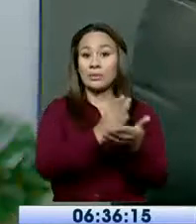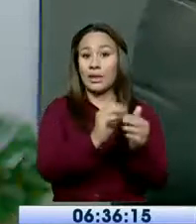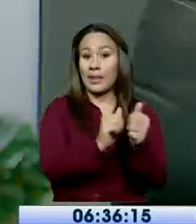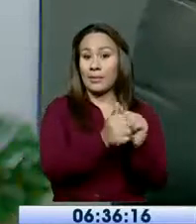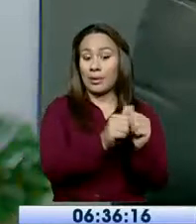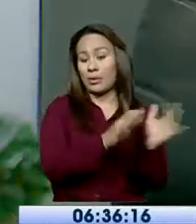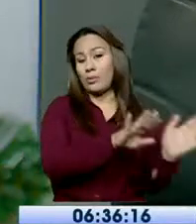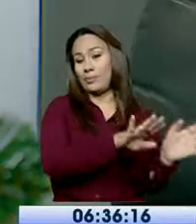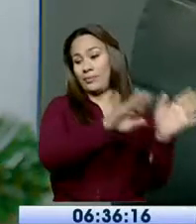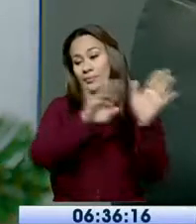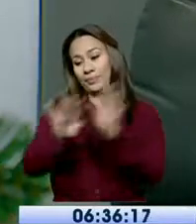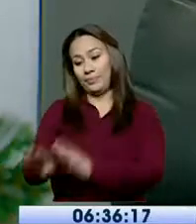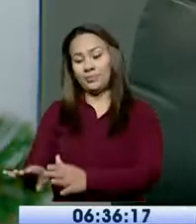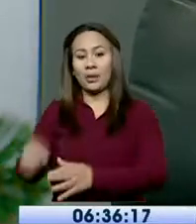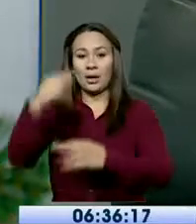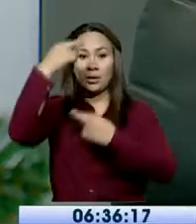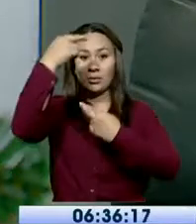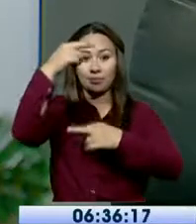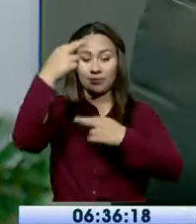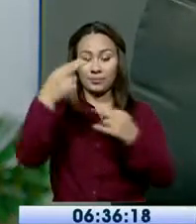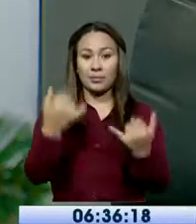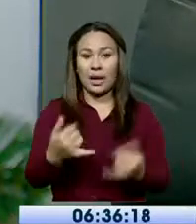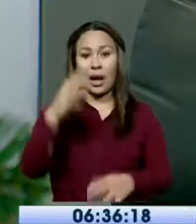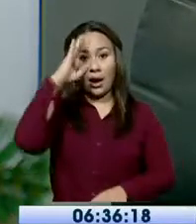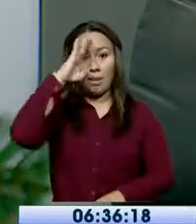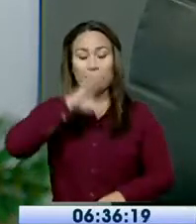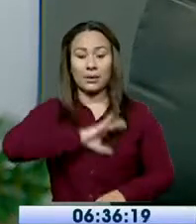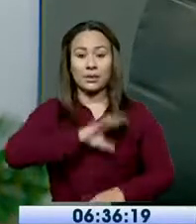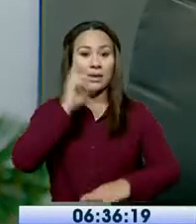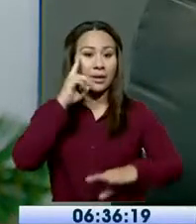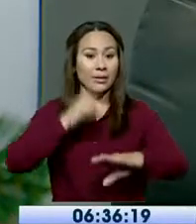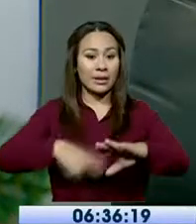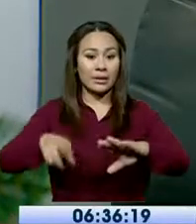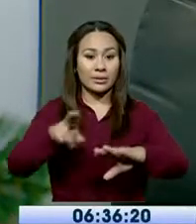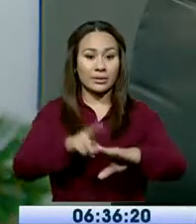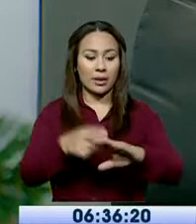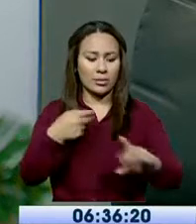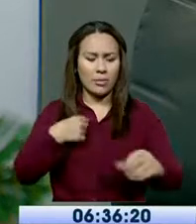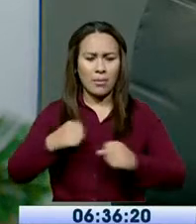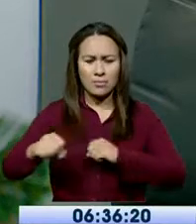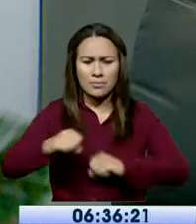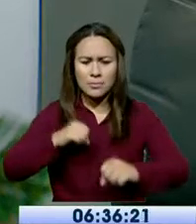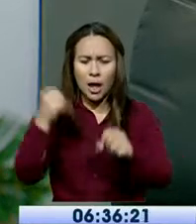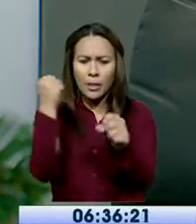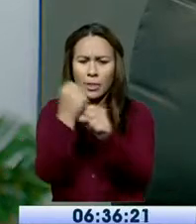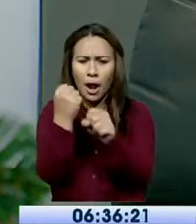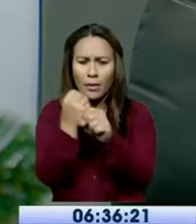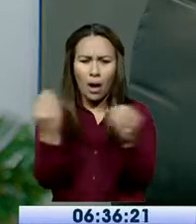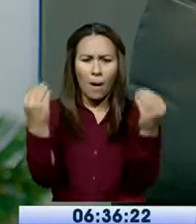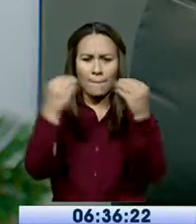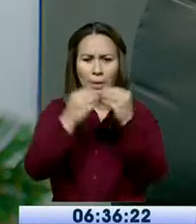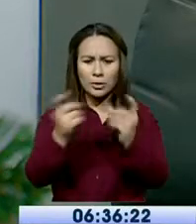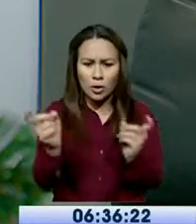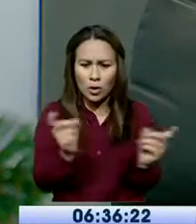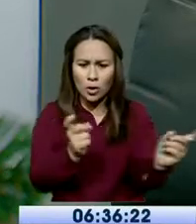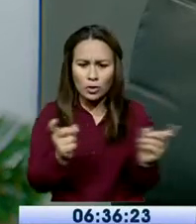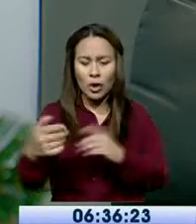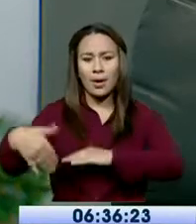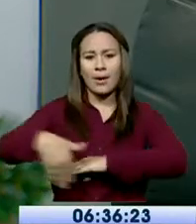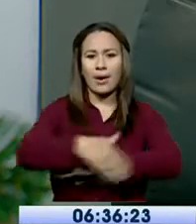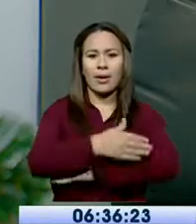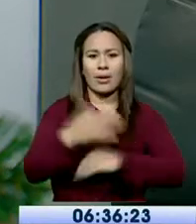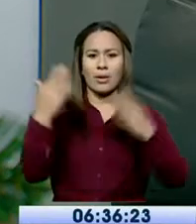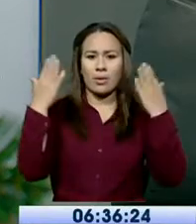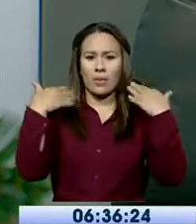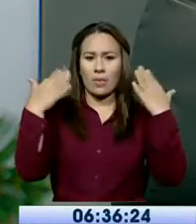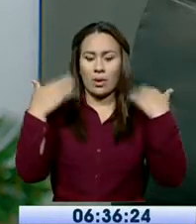Hola amigos televidentes, para contarles que la Policía Nacional intensifica los operativos de control en las calles de Guayaquil